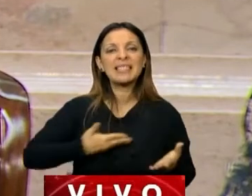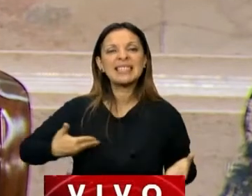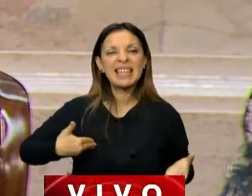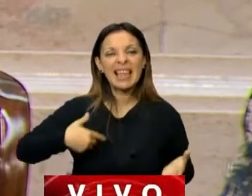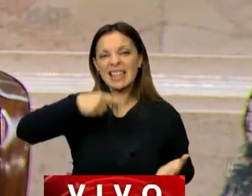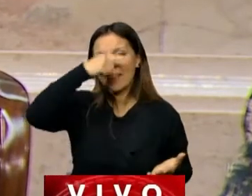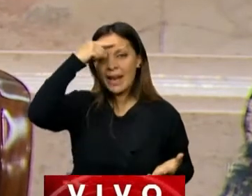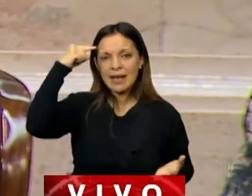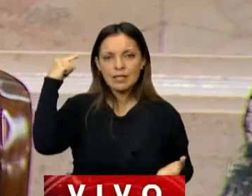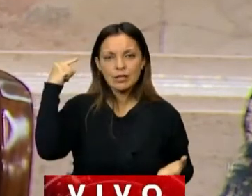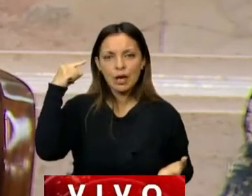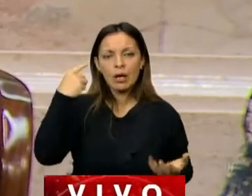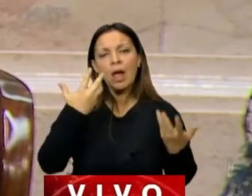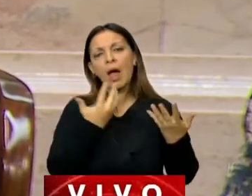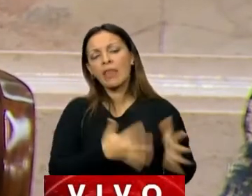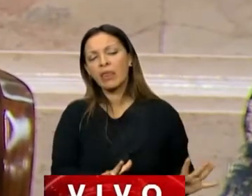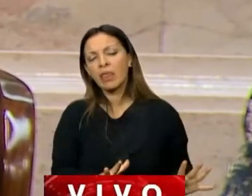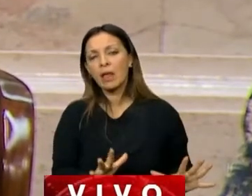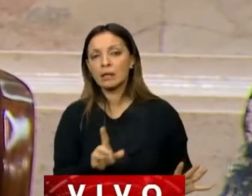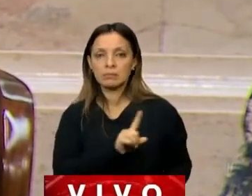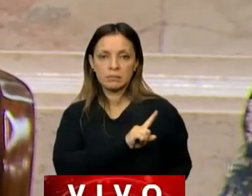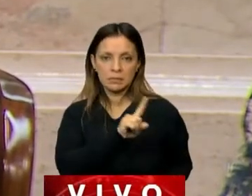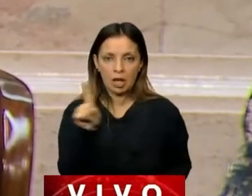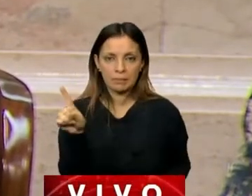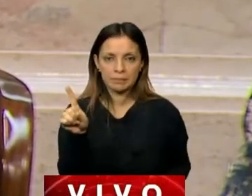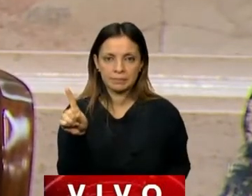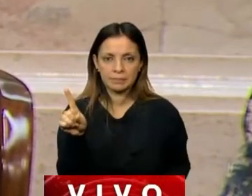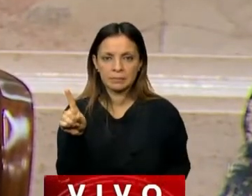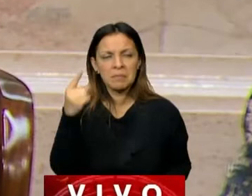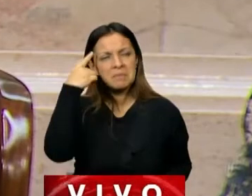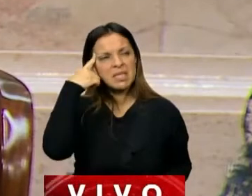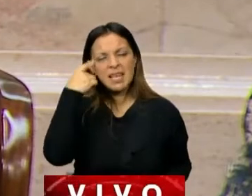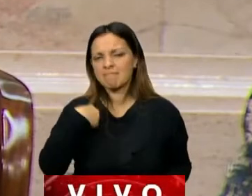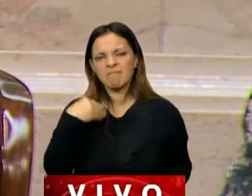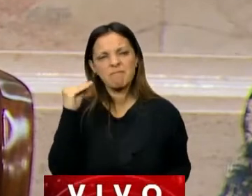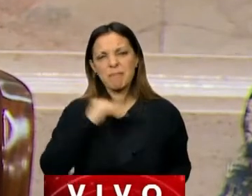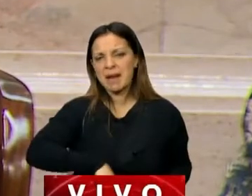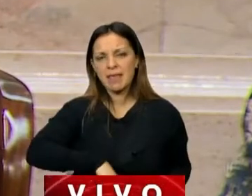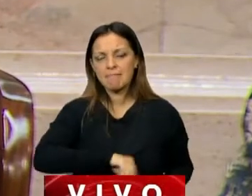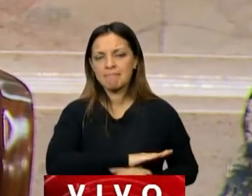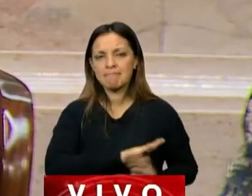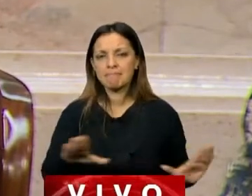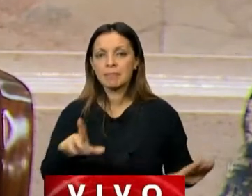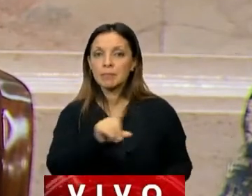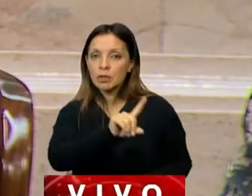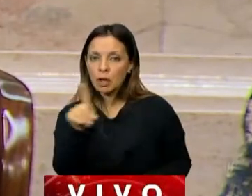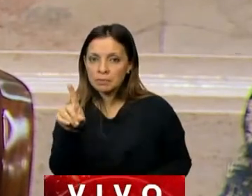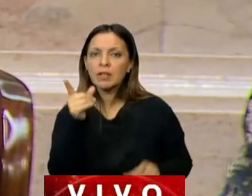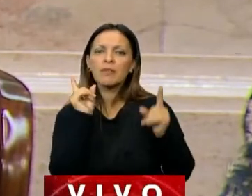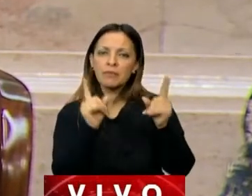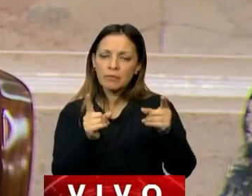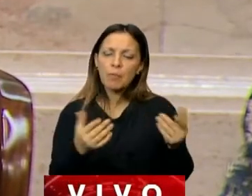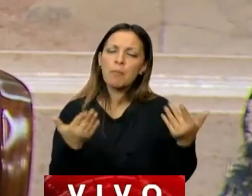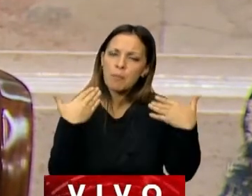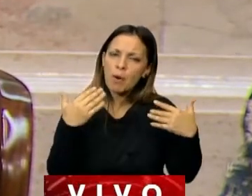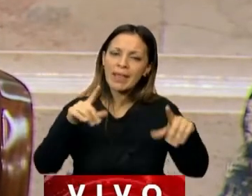Nación que no tire la toalla, que no dé la pelea perdida, que todavía tiene la posibilidad de cambiar